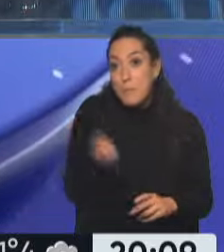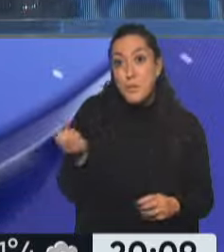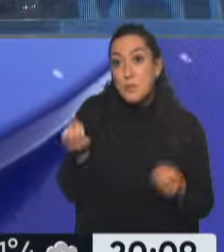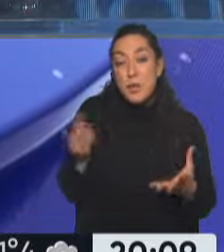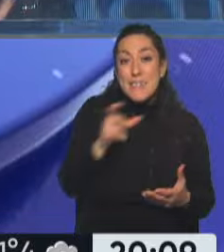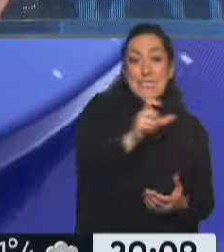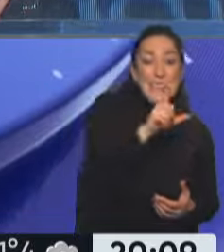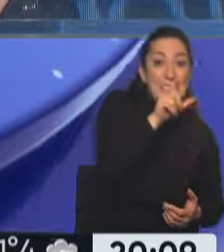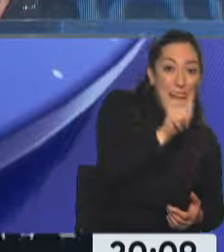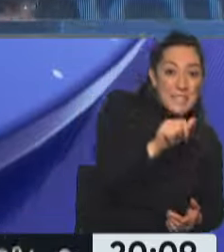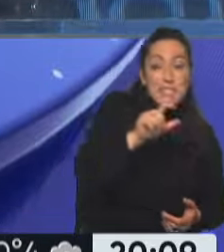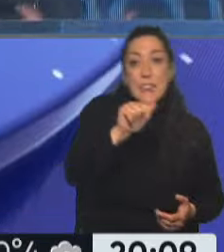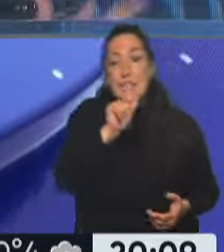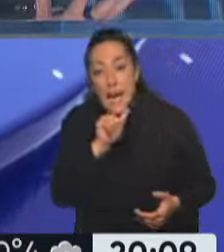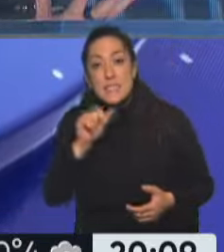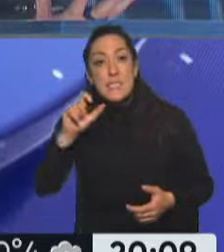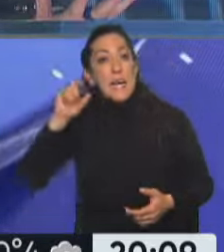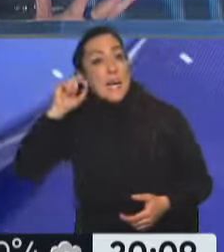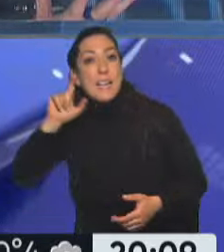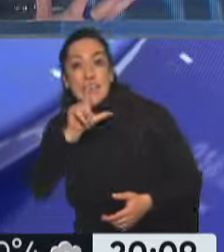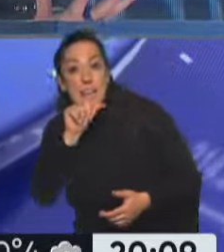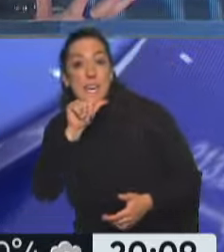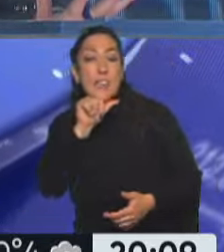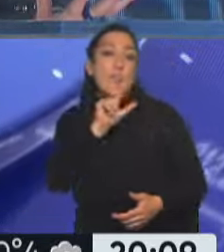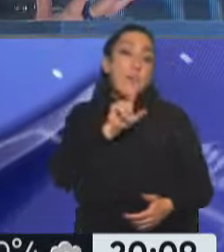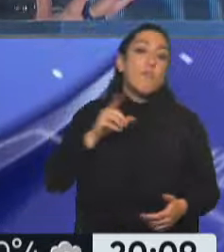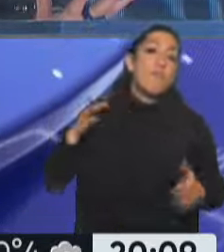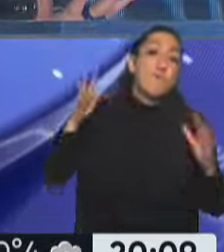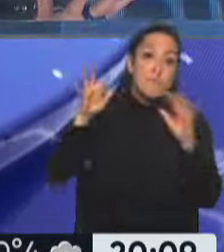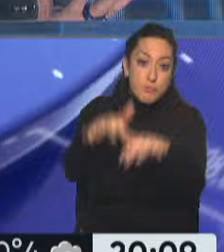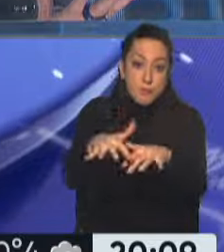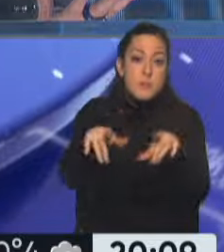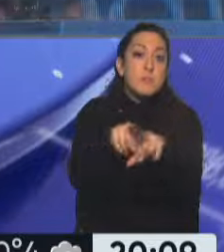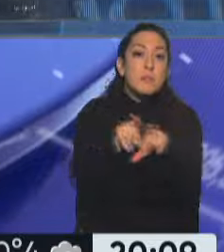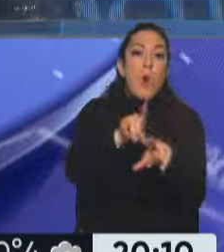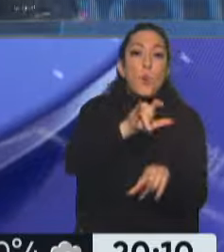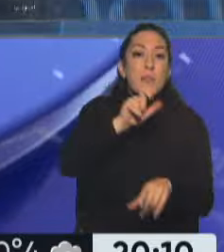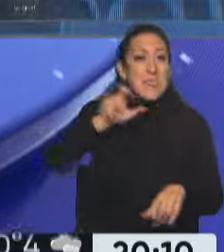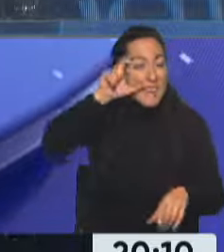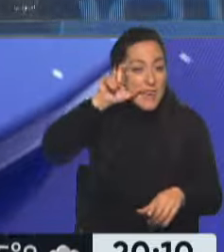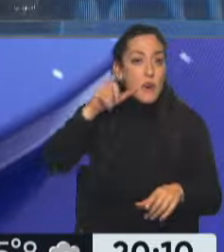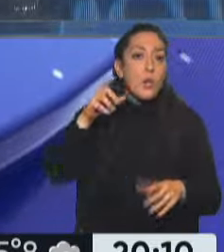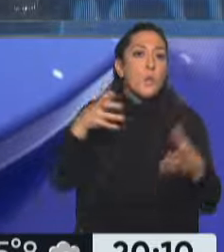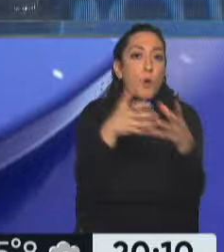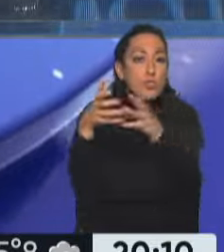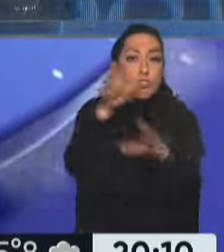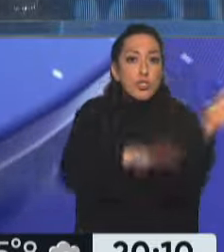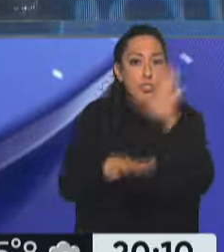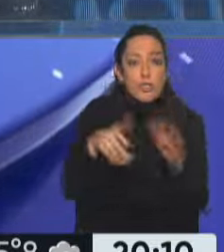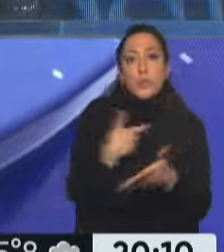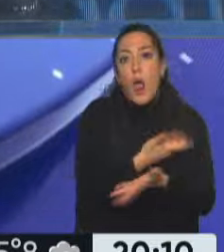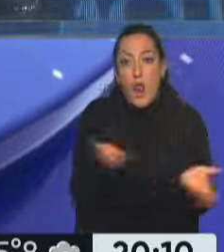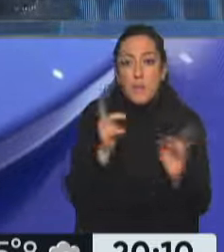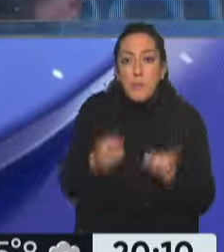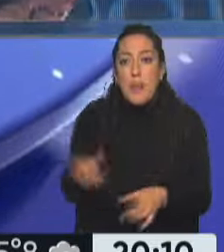CTA, la CGT y los movimientos sociales, como por ejemplo la UTEP, todos juntos desde